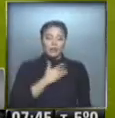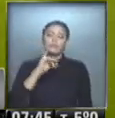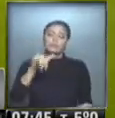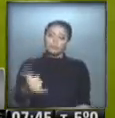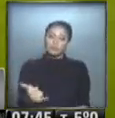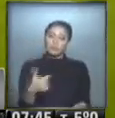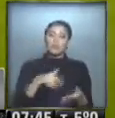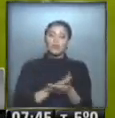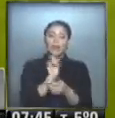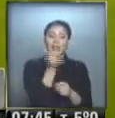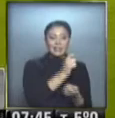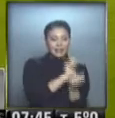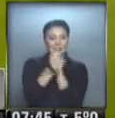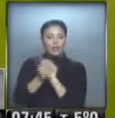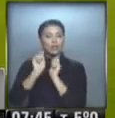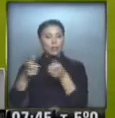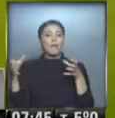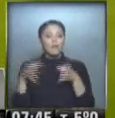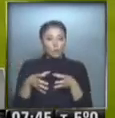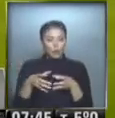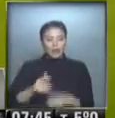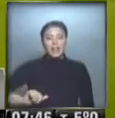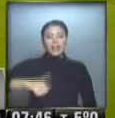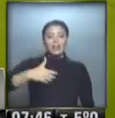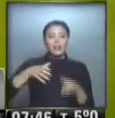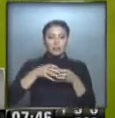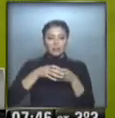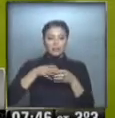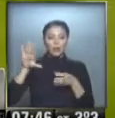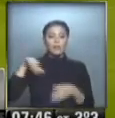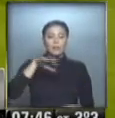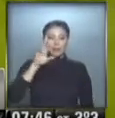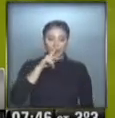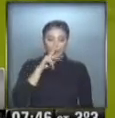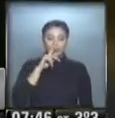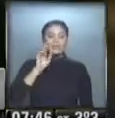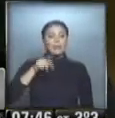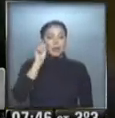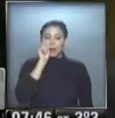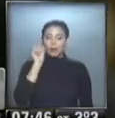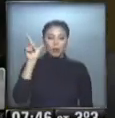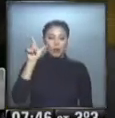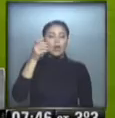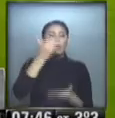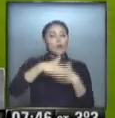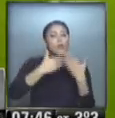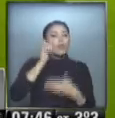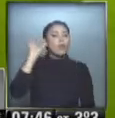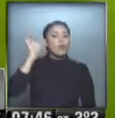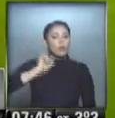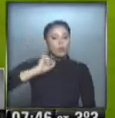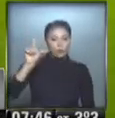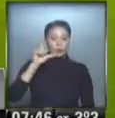de la disciplina del tenis cambiamos al fútbol, la victoria del Lobo Platense y el gol del colombiano José